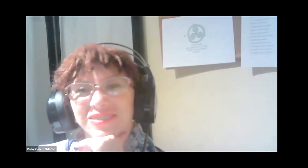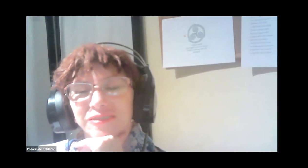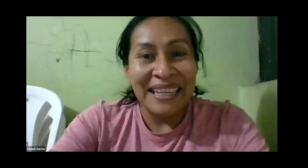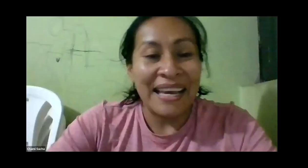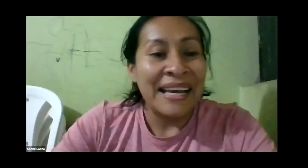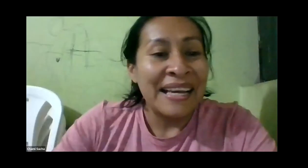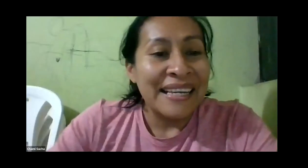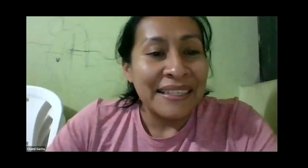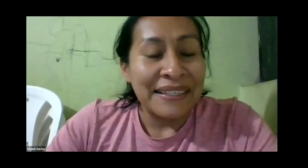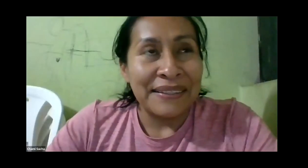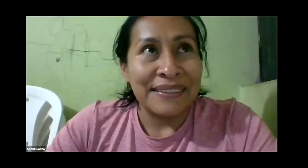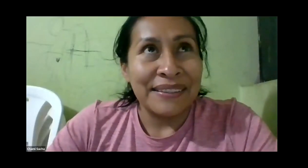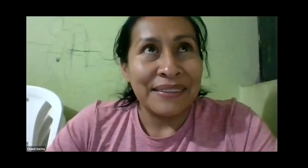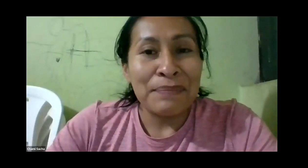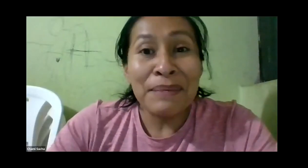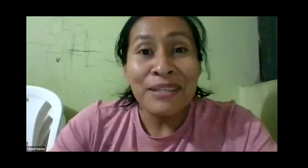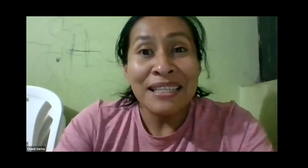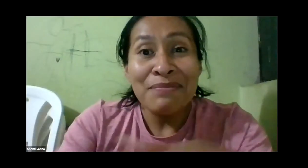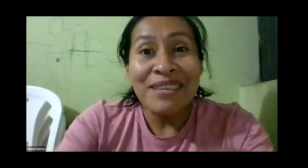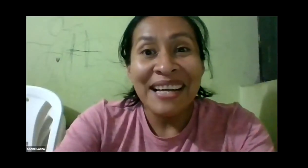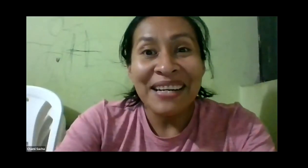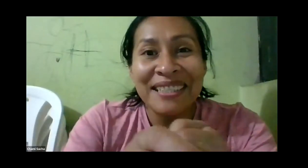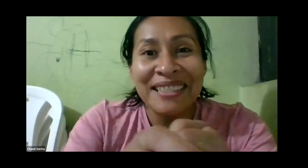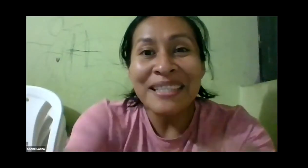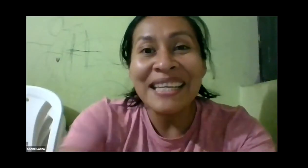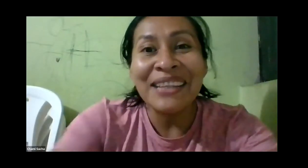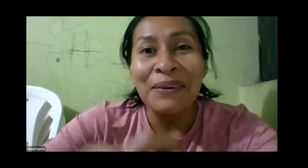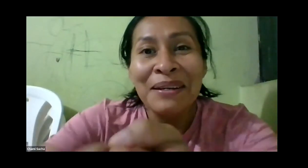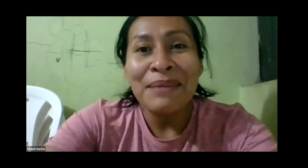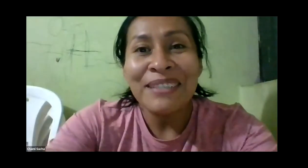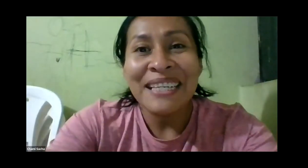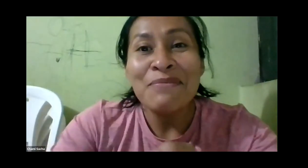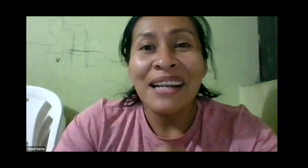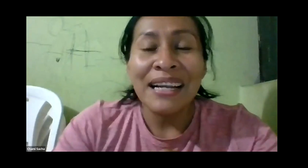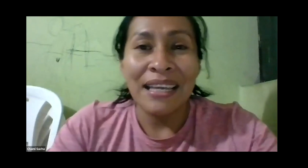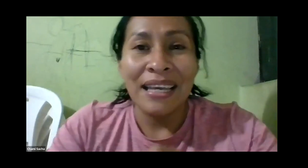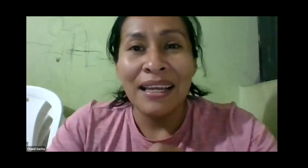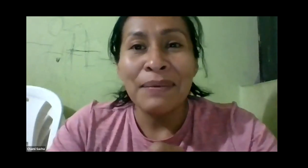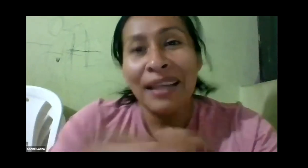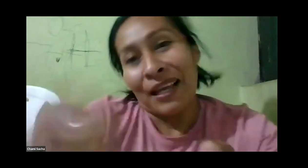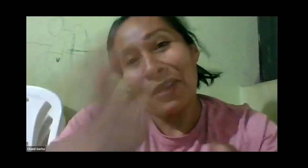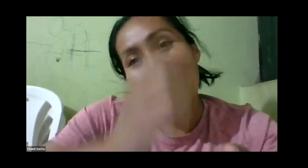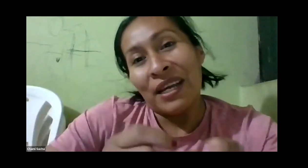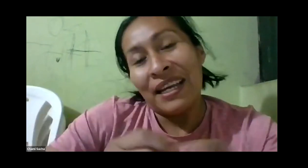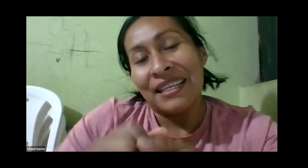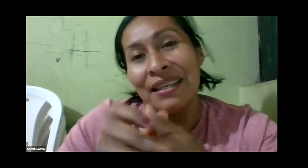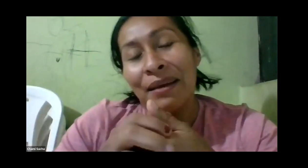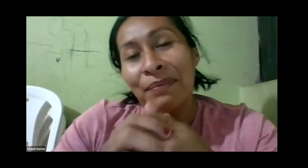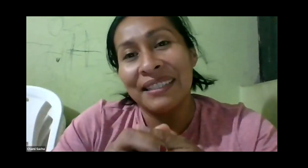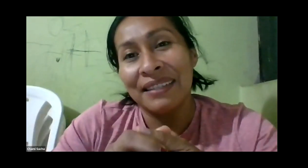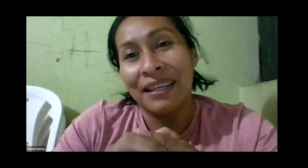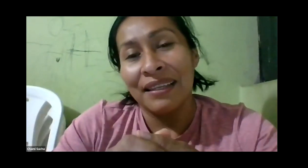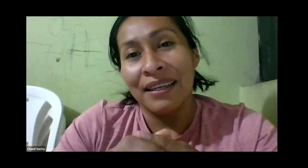y ya vamos a simular esto vamos a simular de que a ver que tú eres